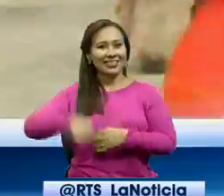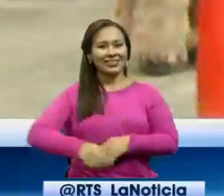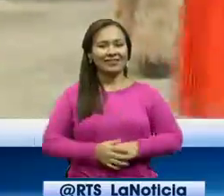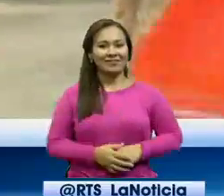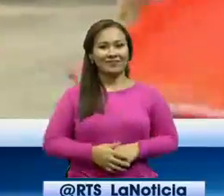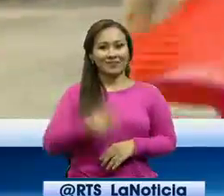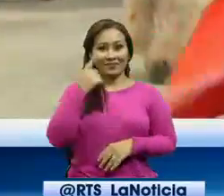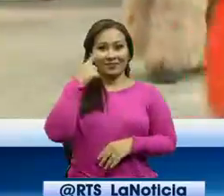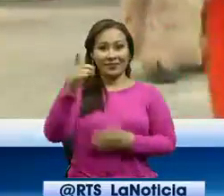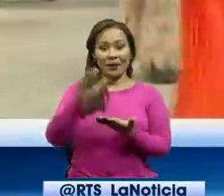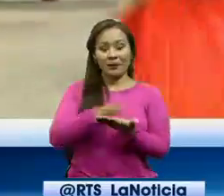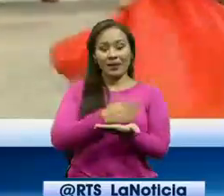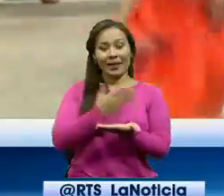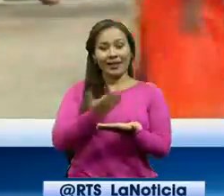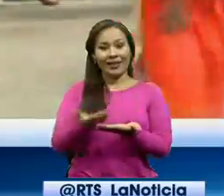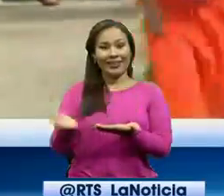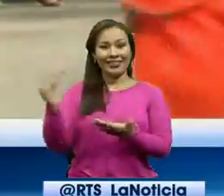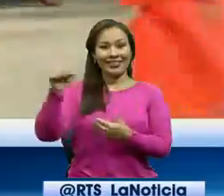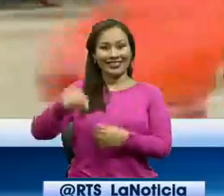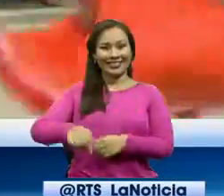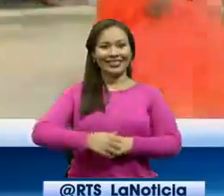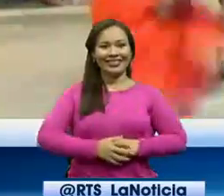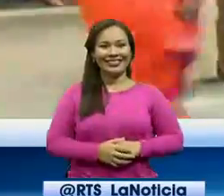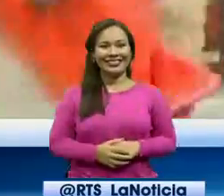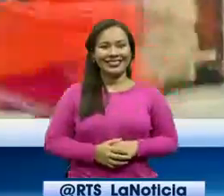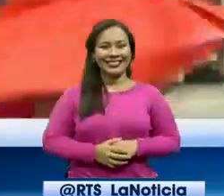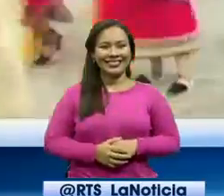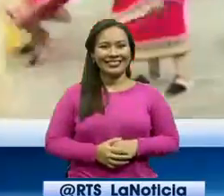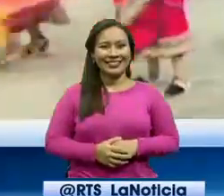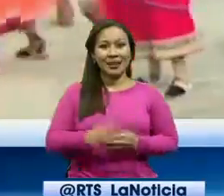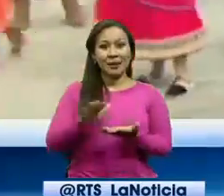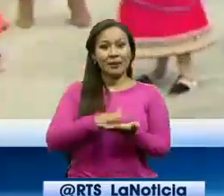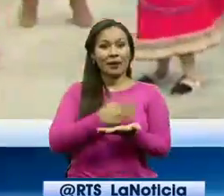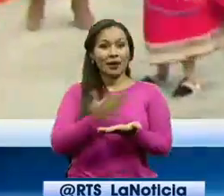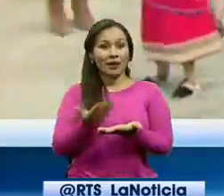Baila, baila, vida churo, baila, baila con